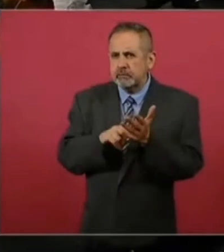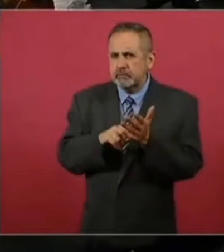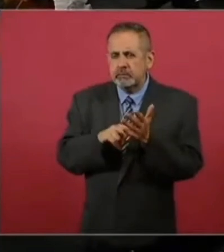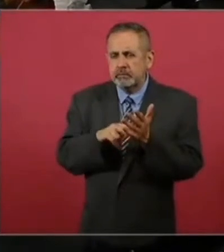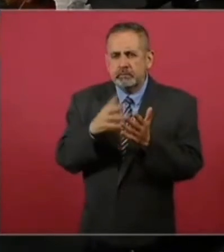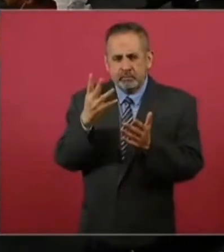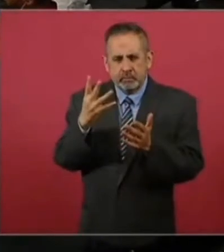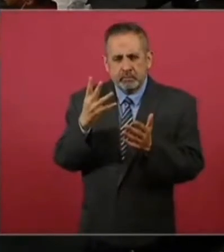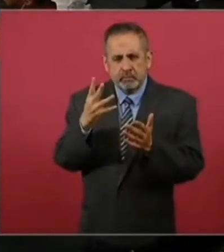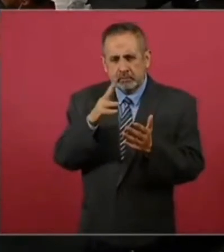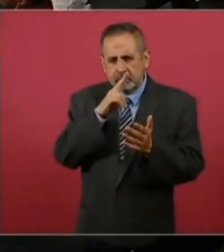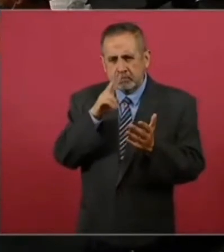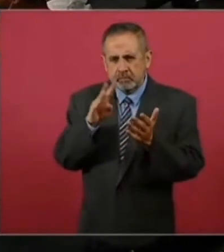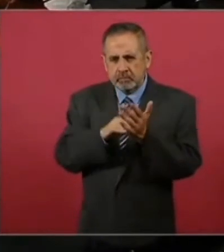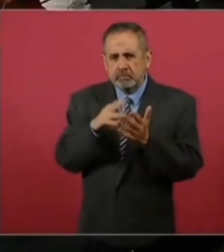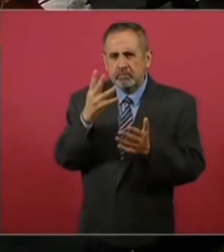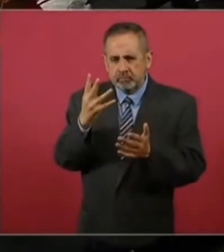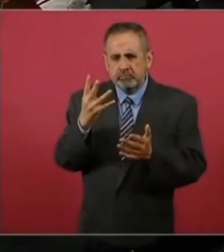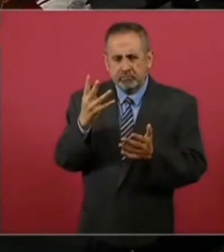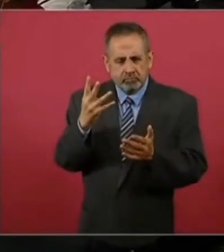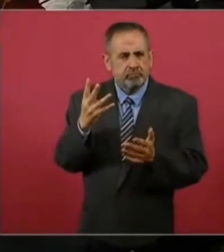2004,